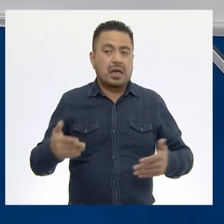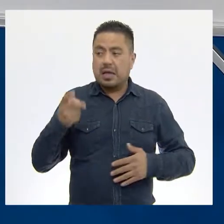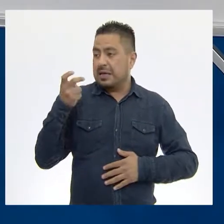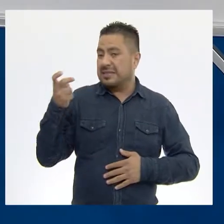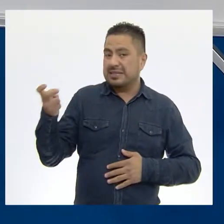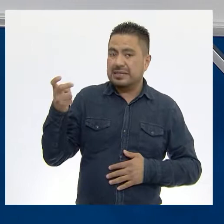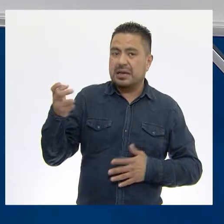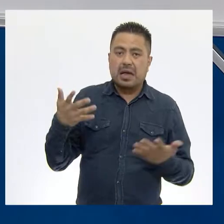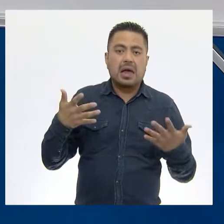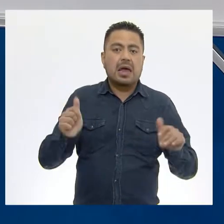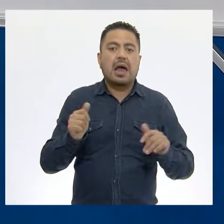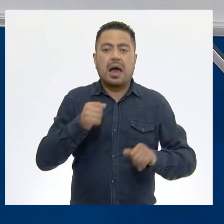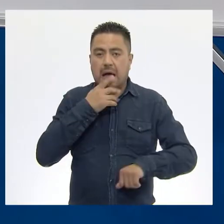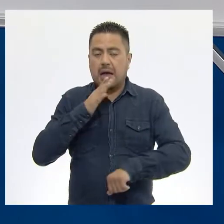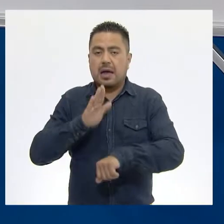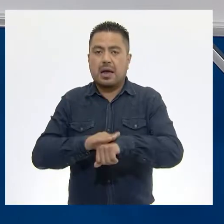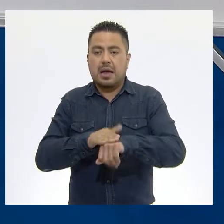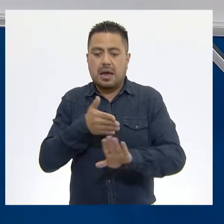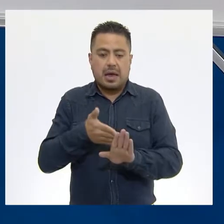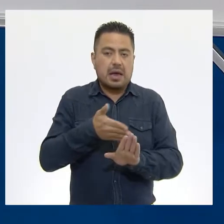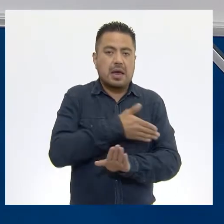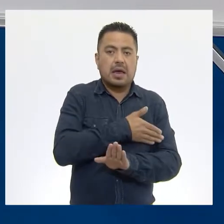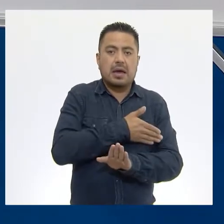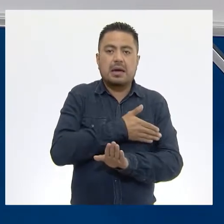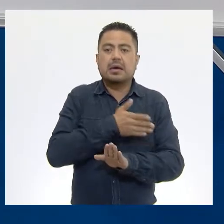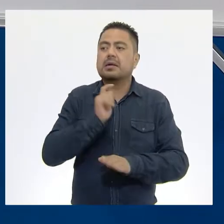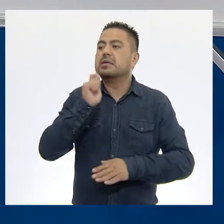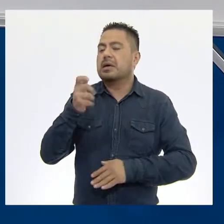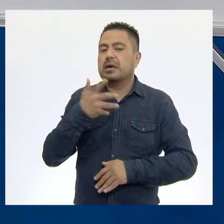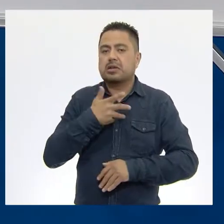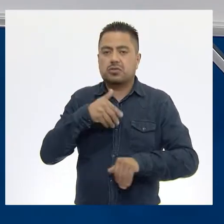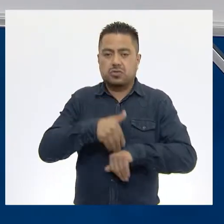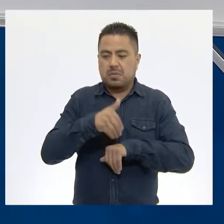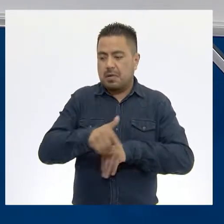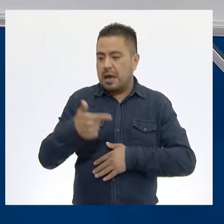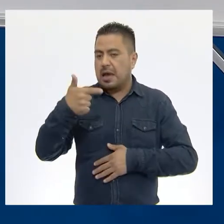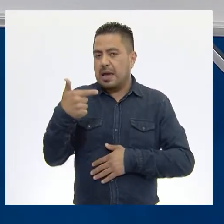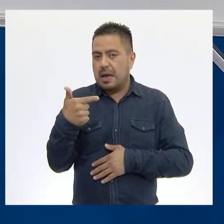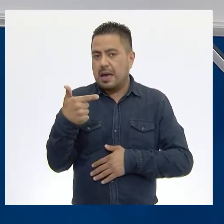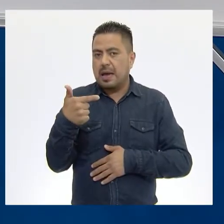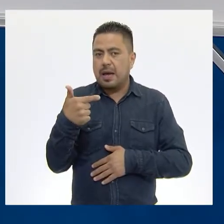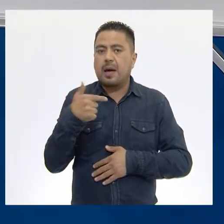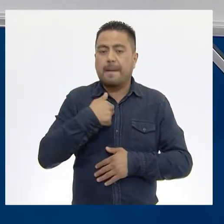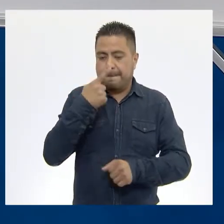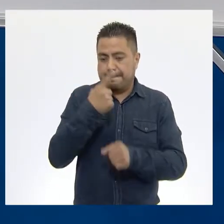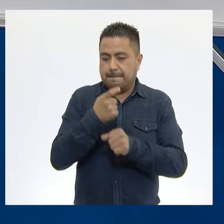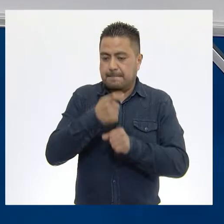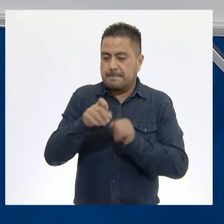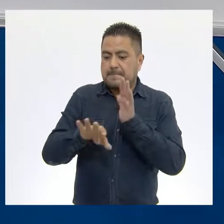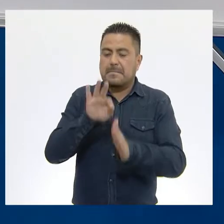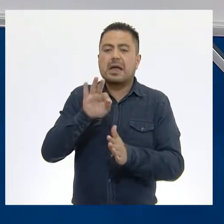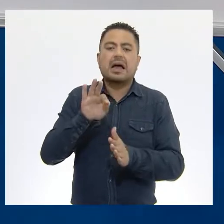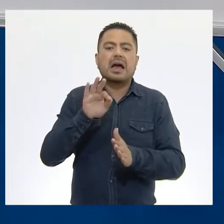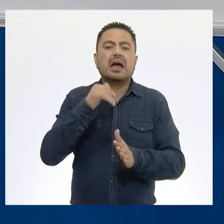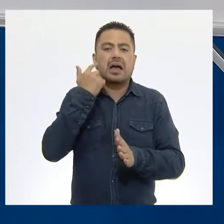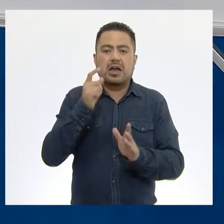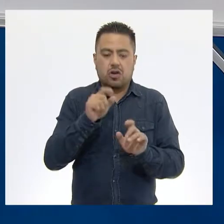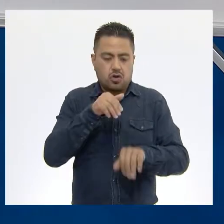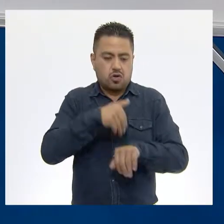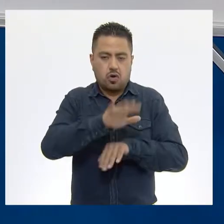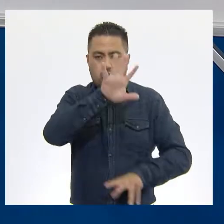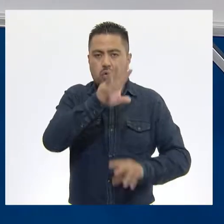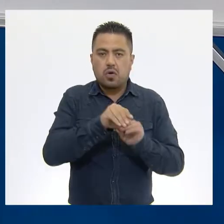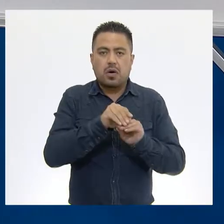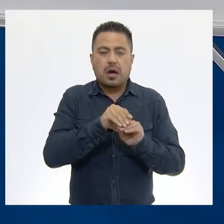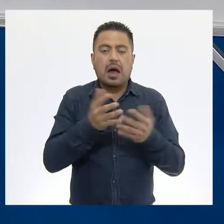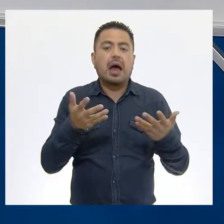aquí ya nos adelantamos, Y ya hicimos tenemos G. el inciso G. Ajá. Ujú. Yo primero quería sacar el entero, pero bueno,